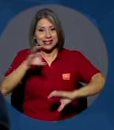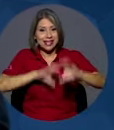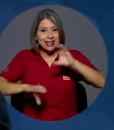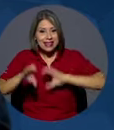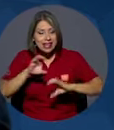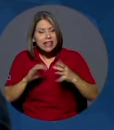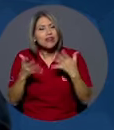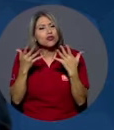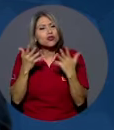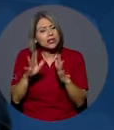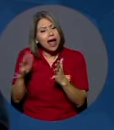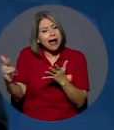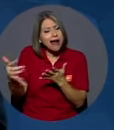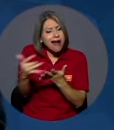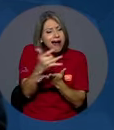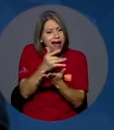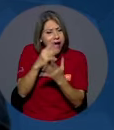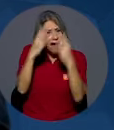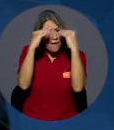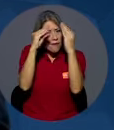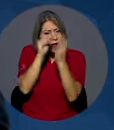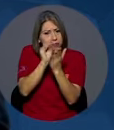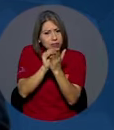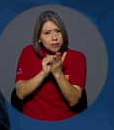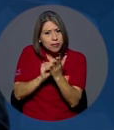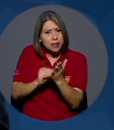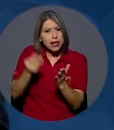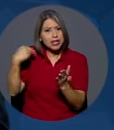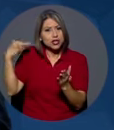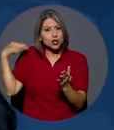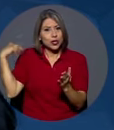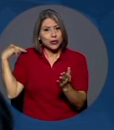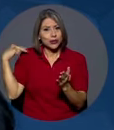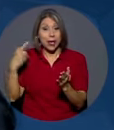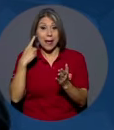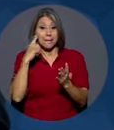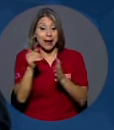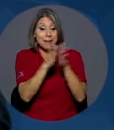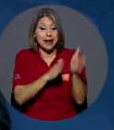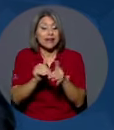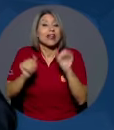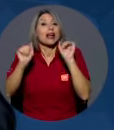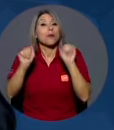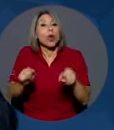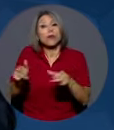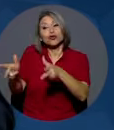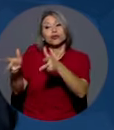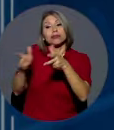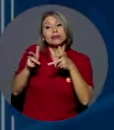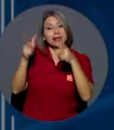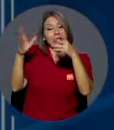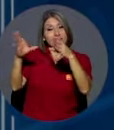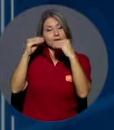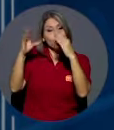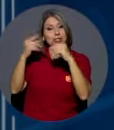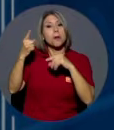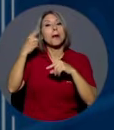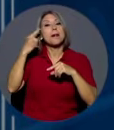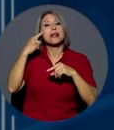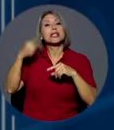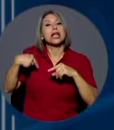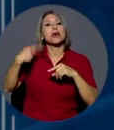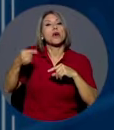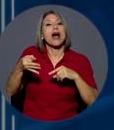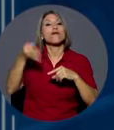científico, de los registros históricos, nosotros en la planificación podemos tomar como insumos el tema de la información para ver